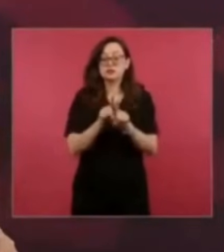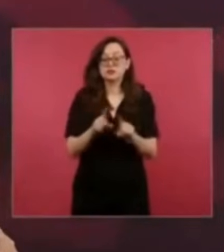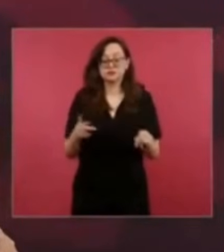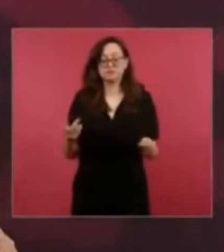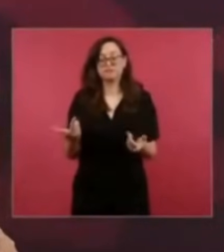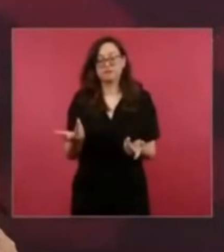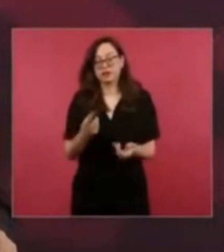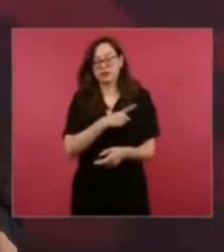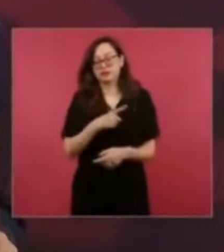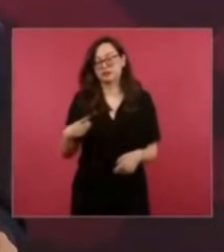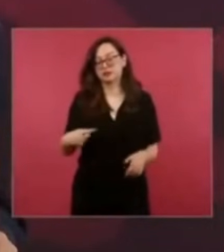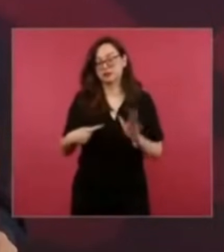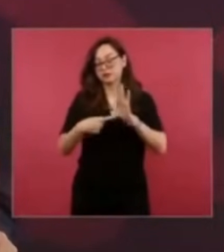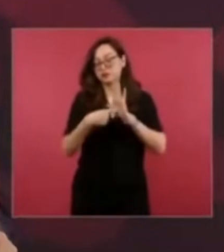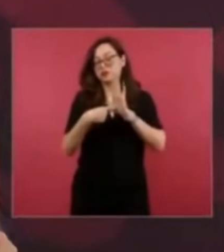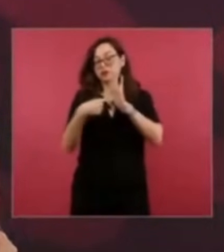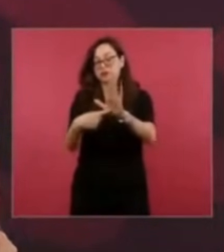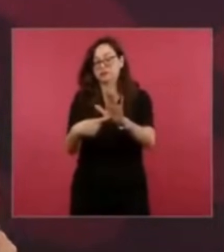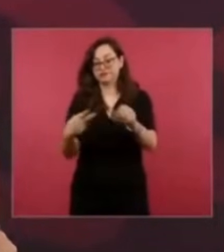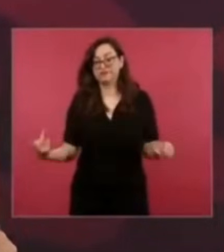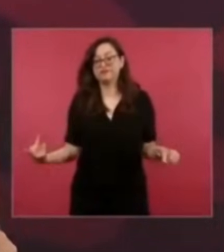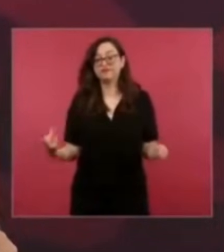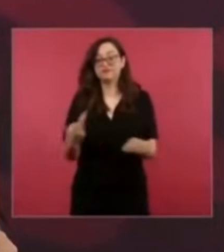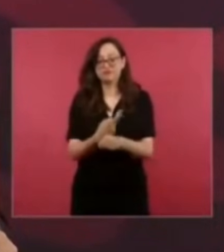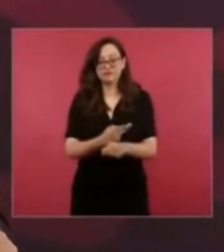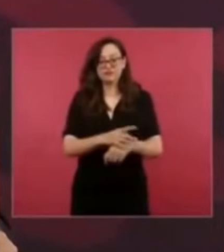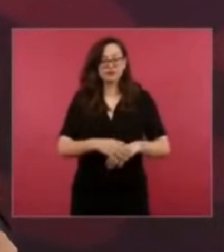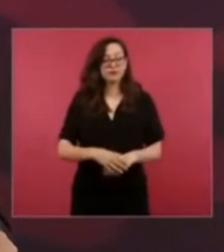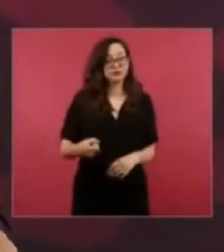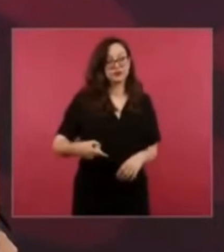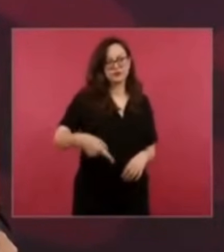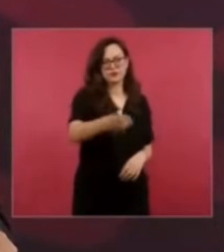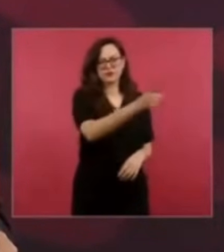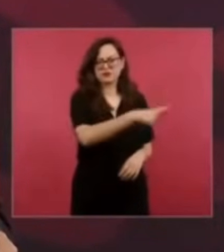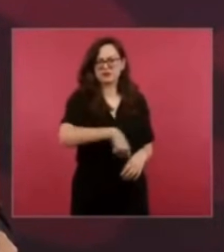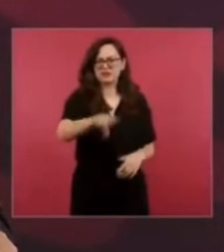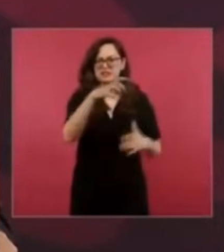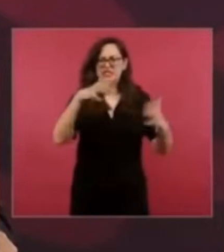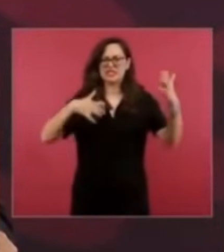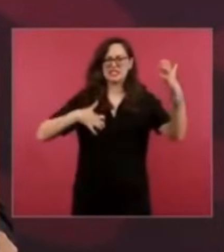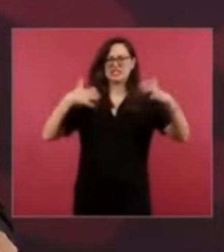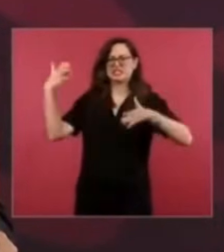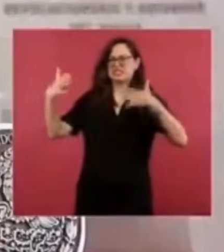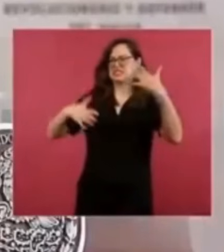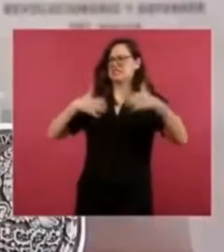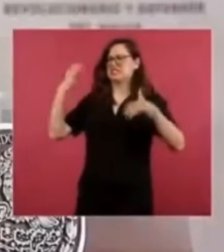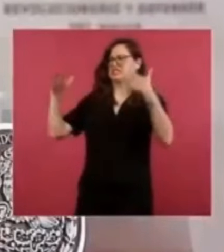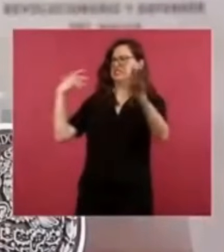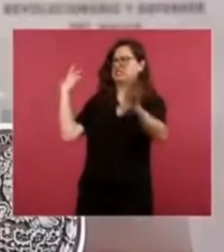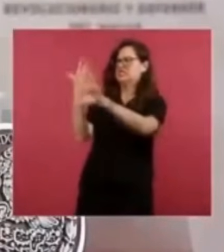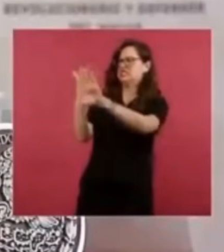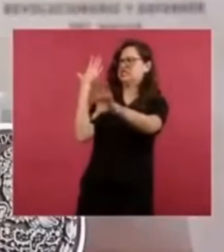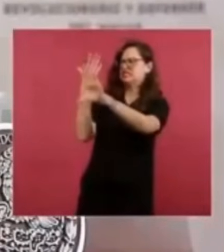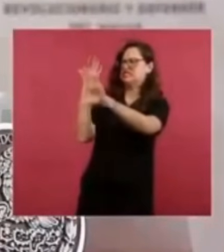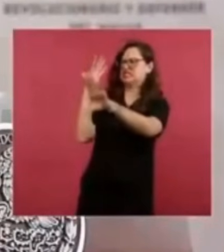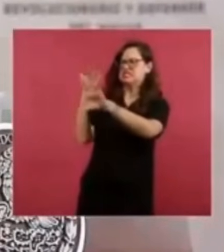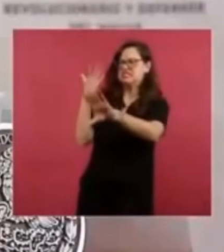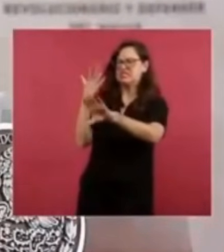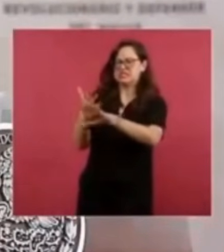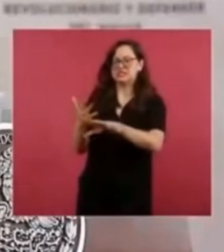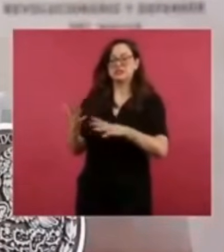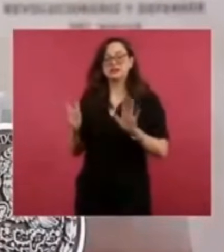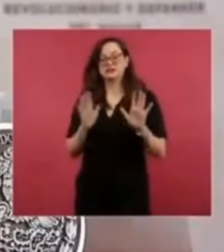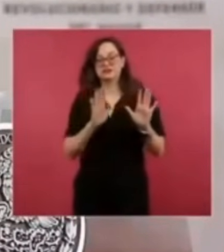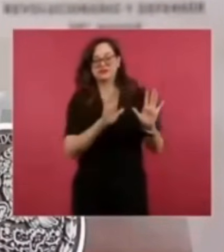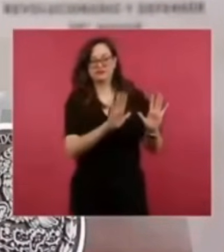se dio de parte de los grupos adversarios de este régimen conservadores, fue de